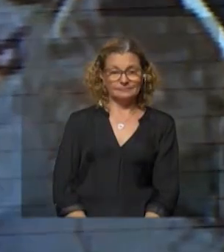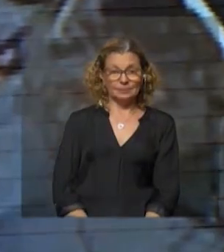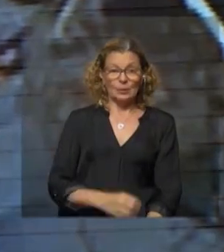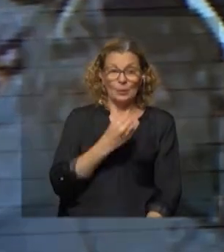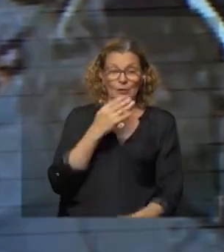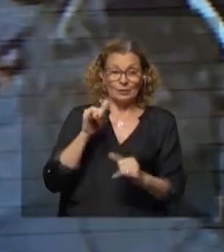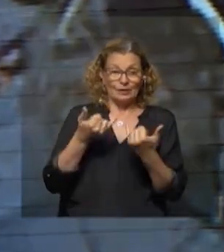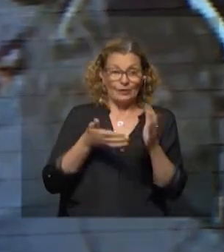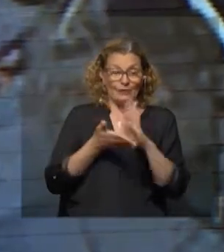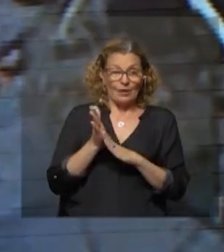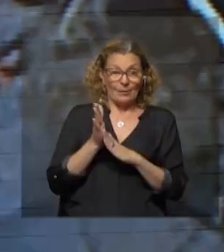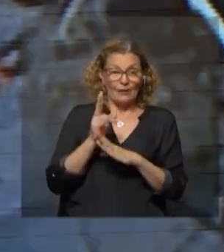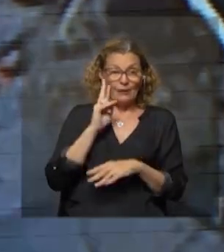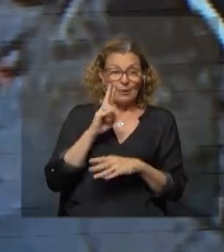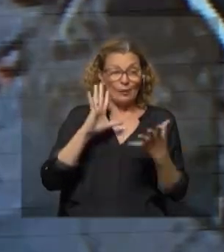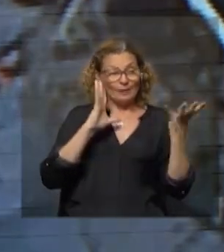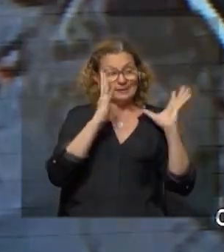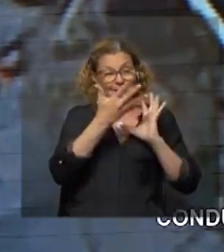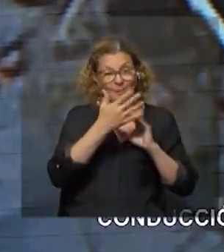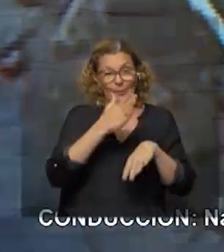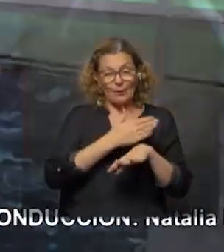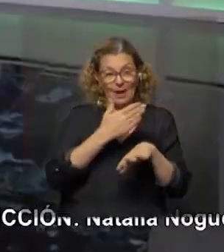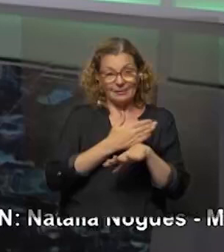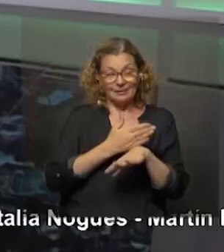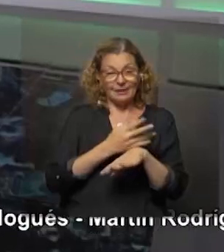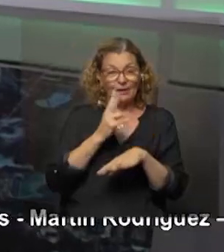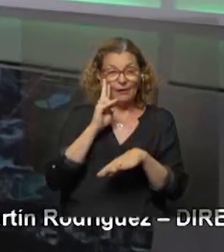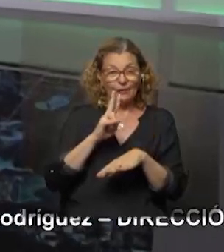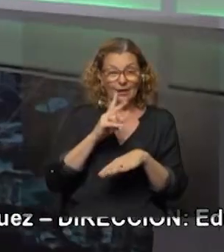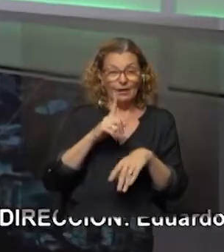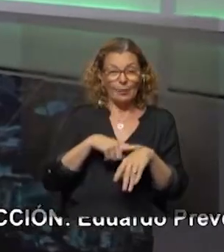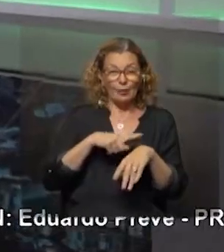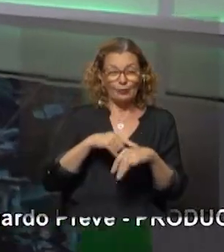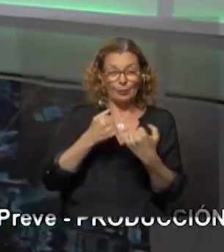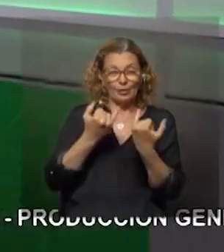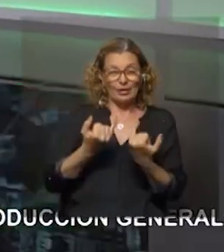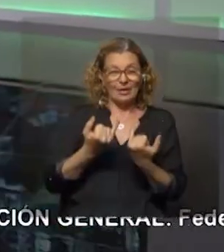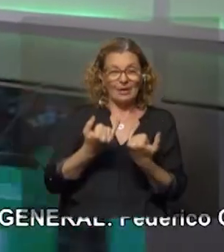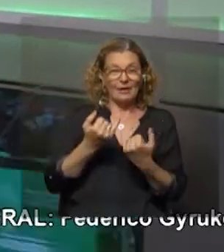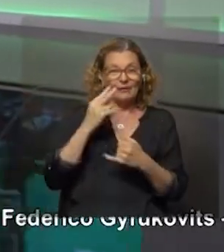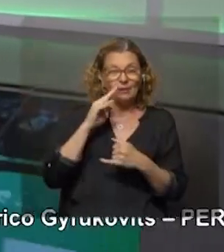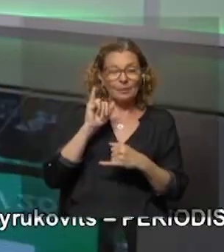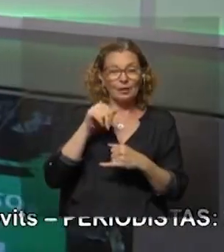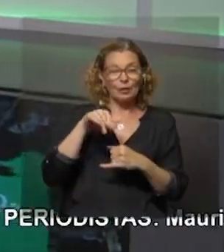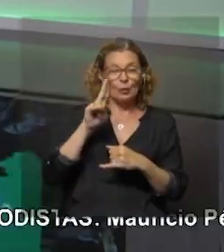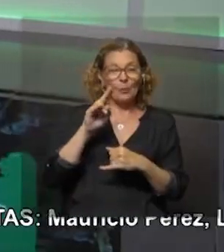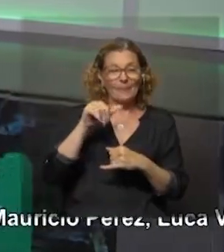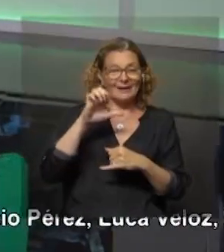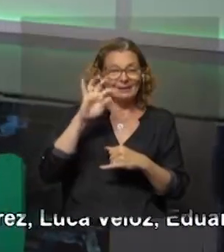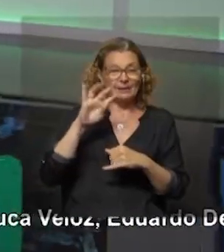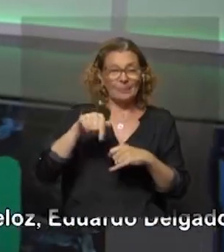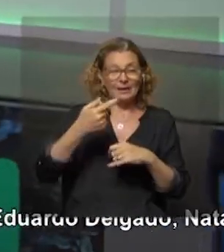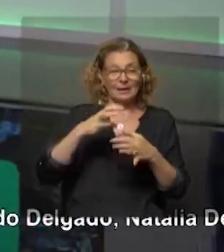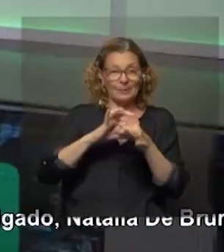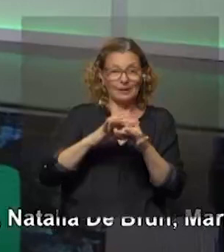Bueno ya nos vamos nos vamos nos vemos el pronóstico del tiempo antes a ver que vamos a tener en los próximos días según lo que informa inumet Mira mañana